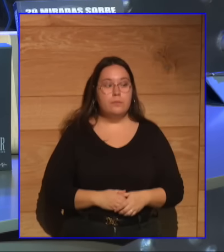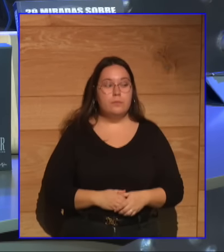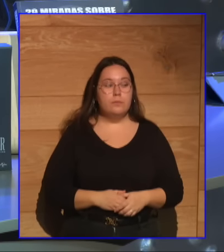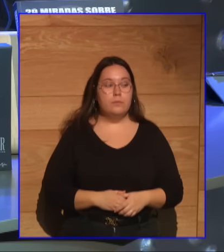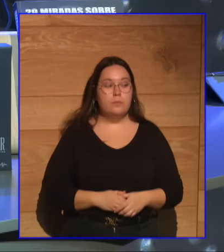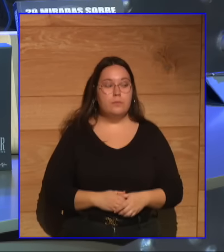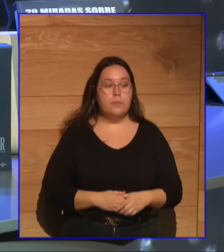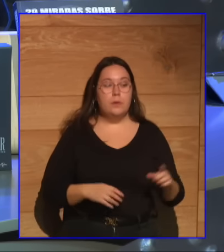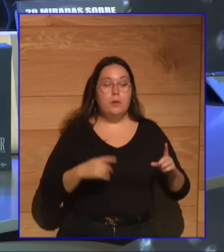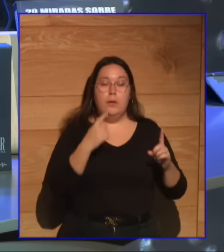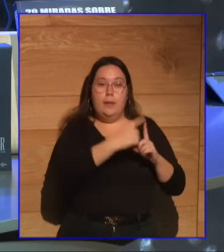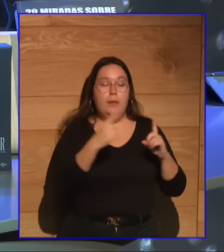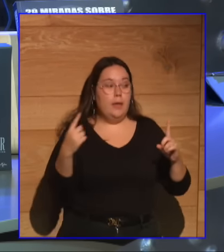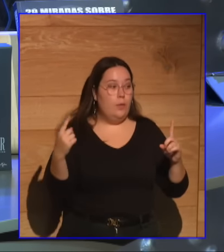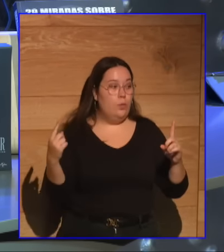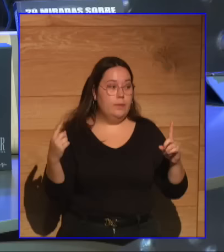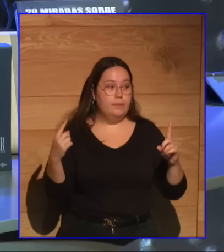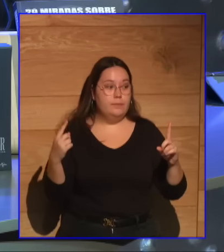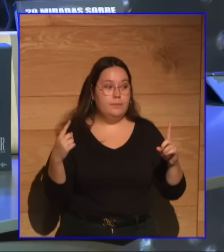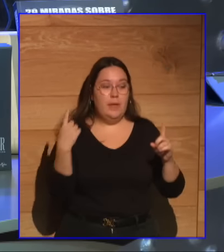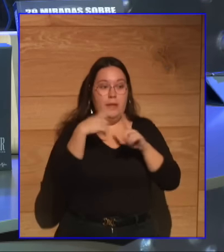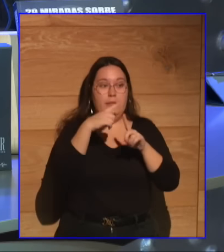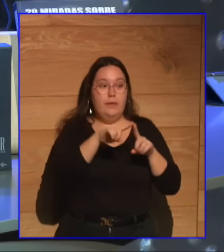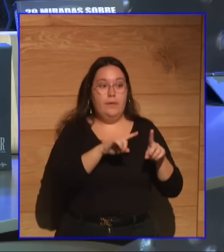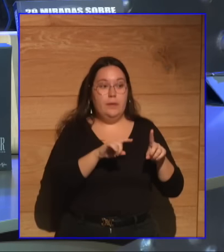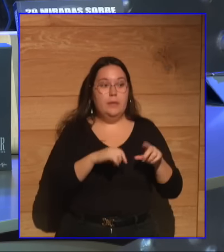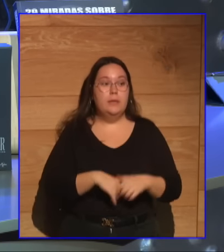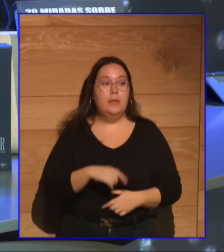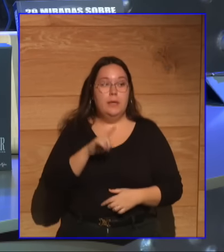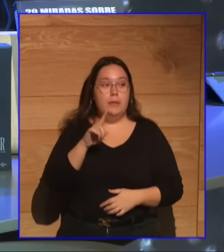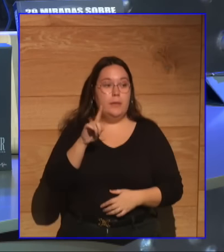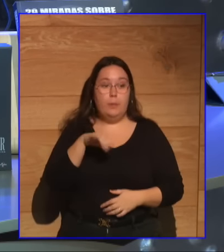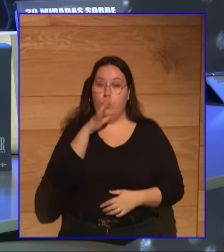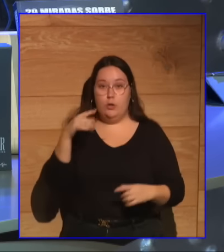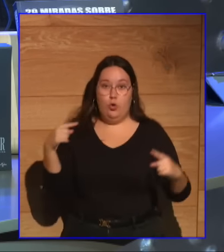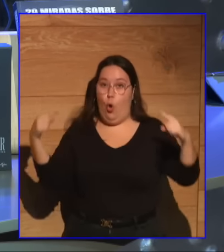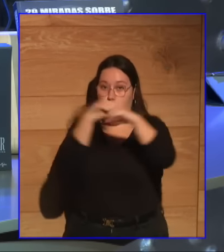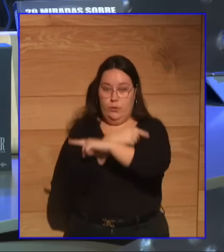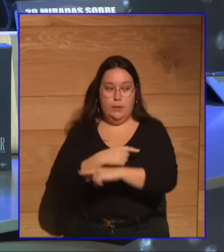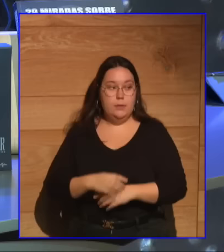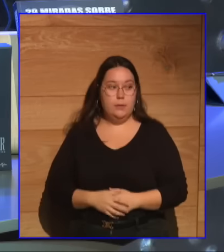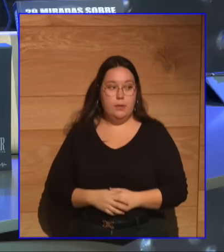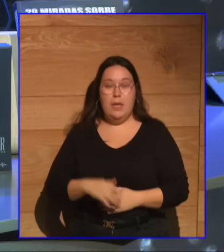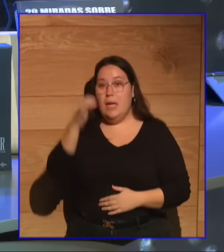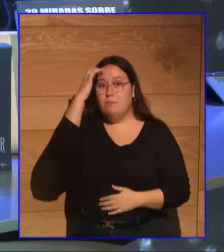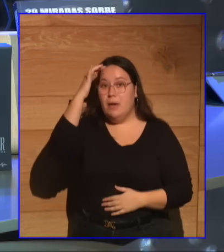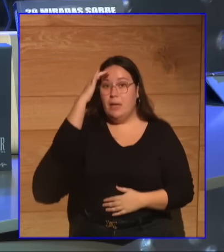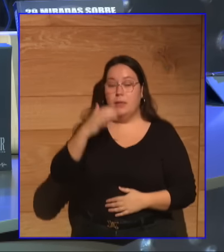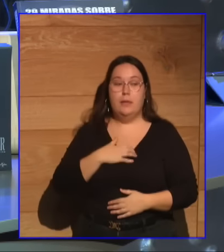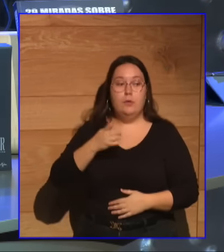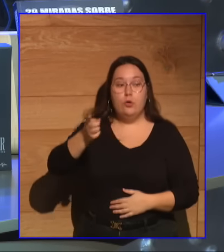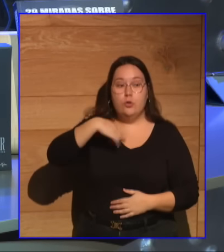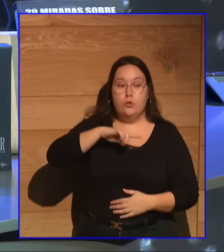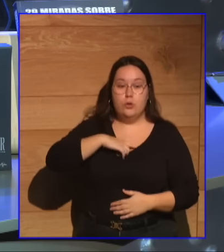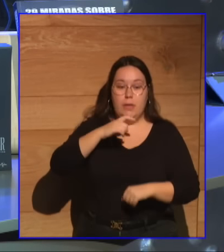complejidad de cada una de ellas de diferentes maneras y también por ser tan enormemente opuestas. Porque imagínatelo, aunque estemos ahora saltando en el